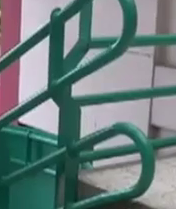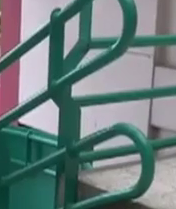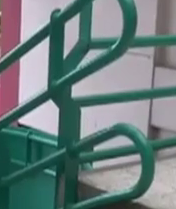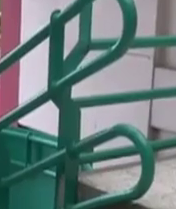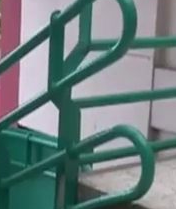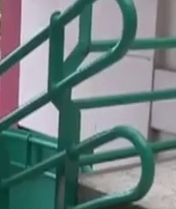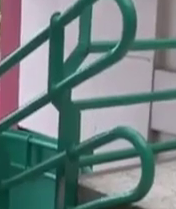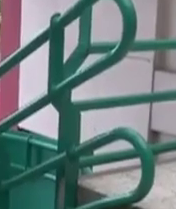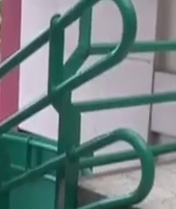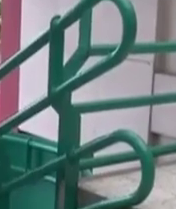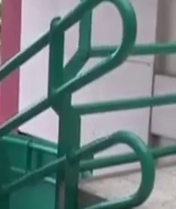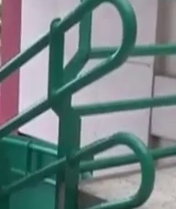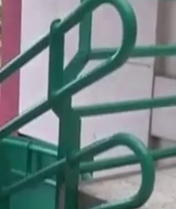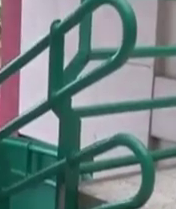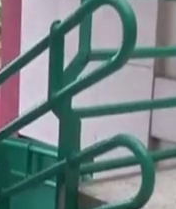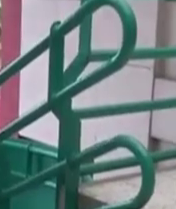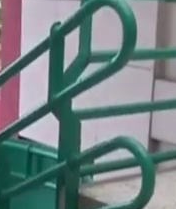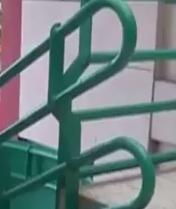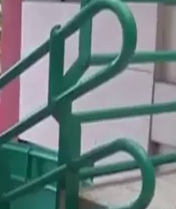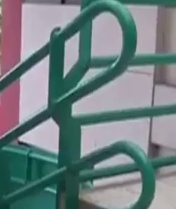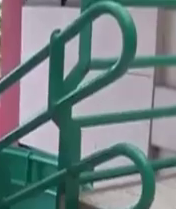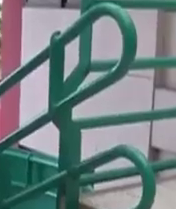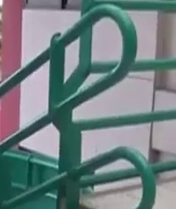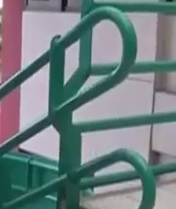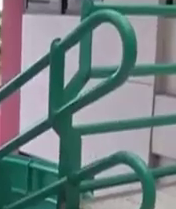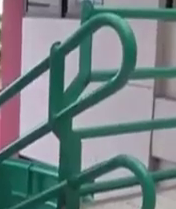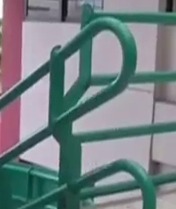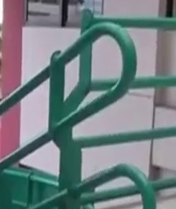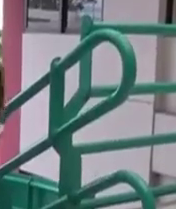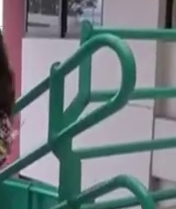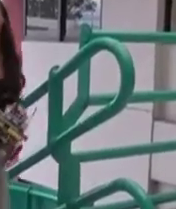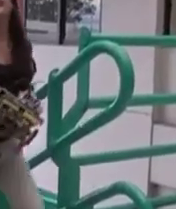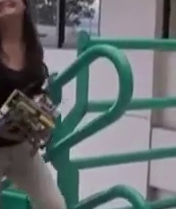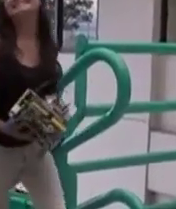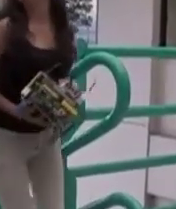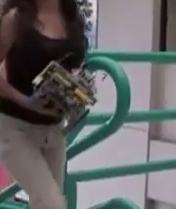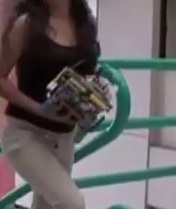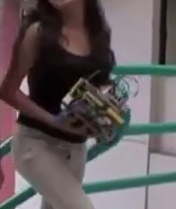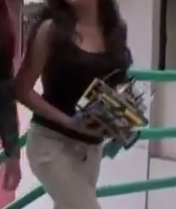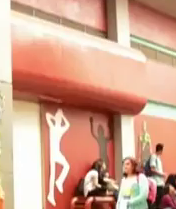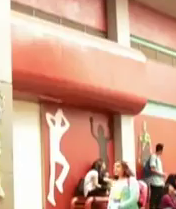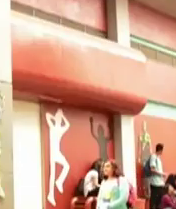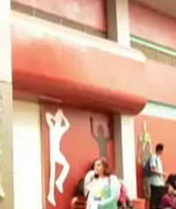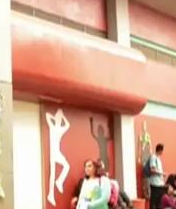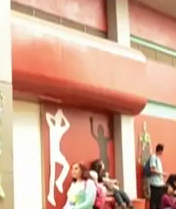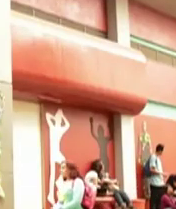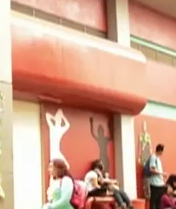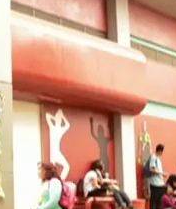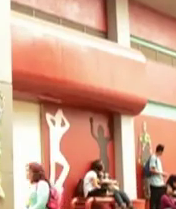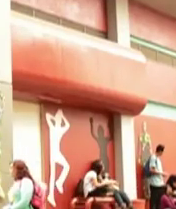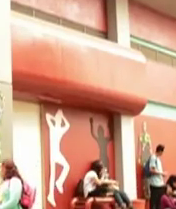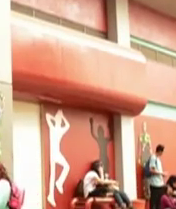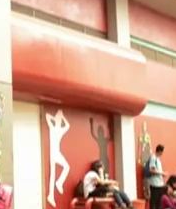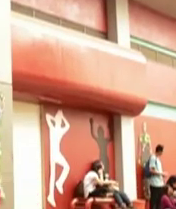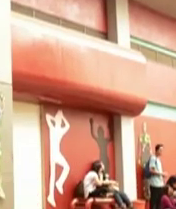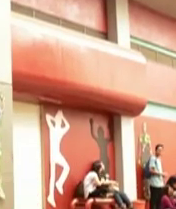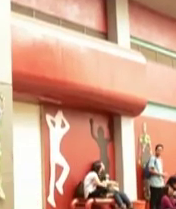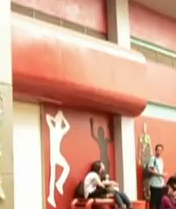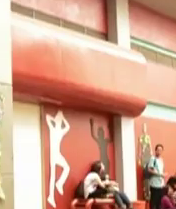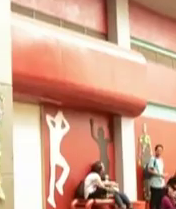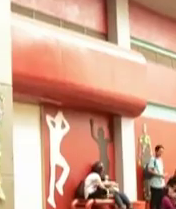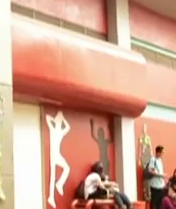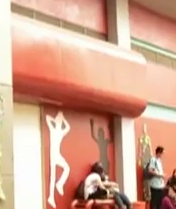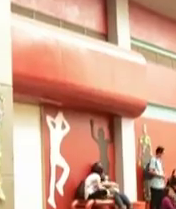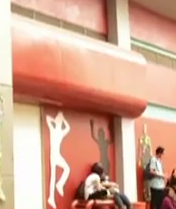Instituto de Educación Media Superior, quien tiene una reconocida trayectoria en la atención a jóvenes. Actualmente existen